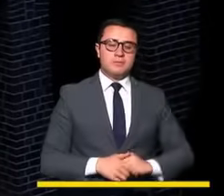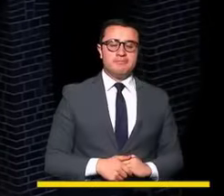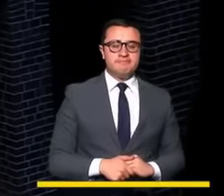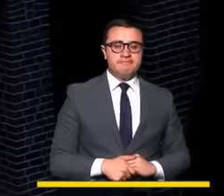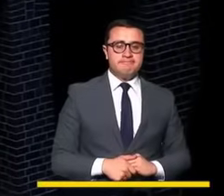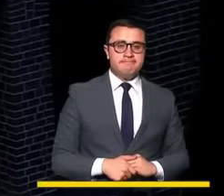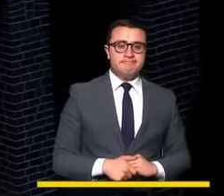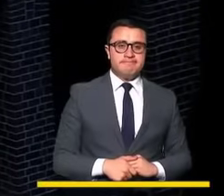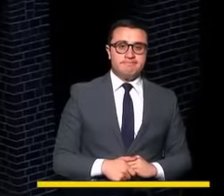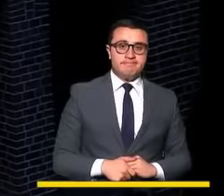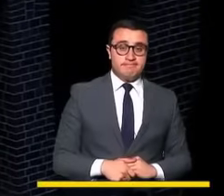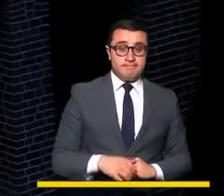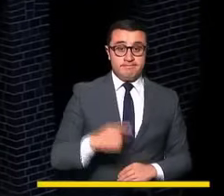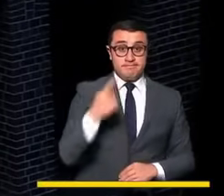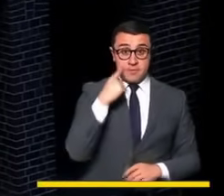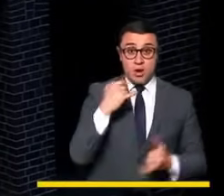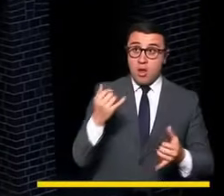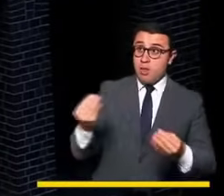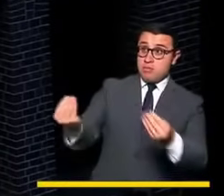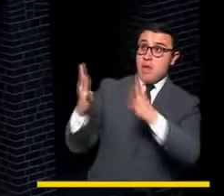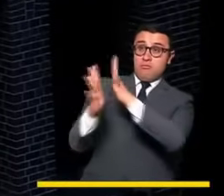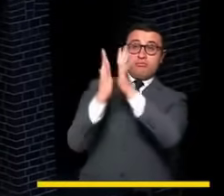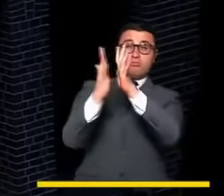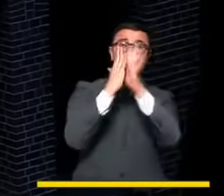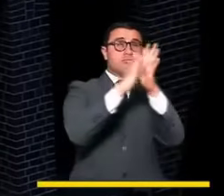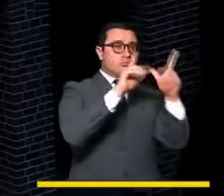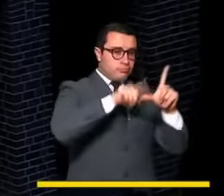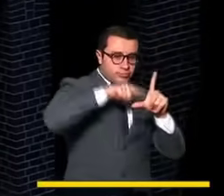A ver, según los datos que tenemos a la fecha,